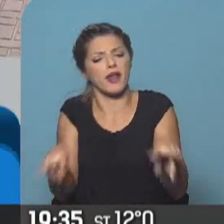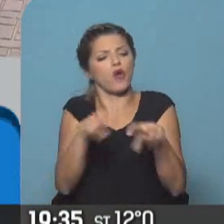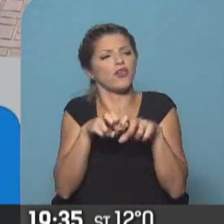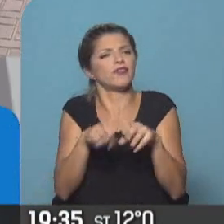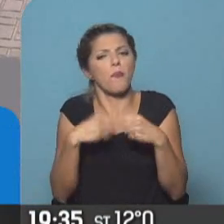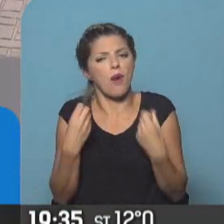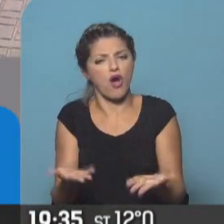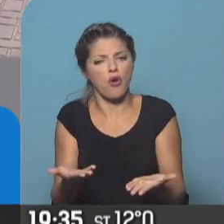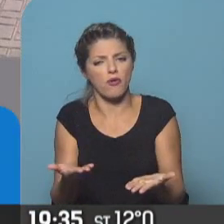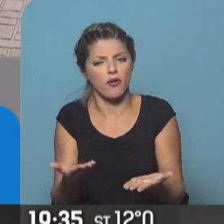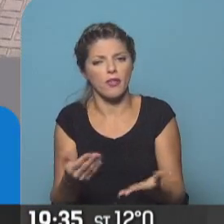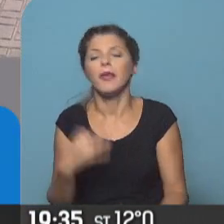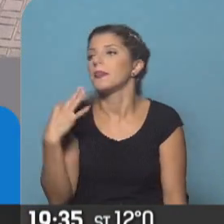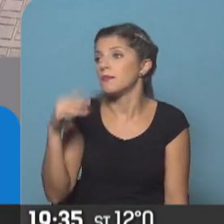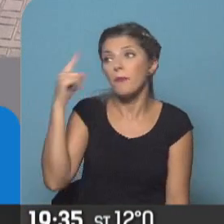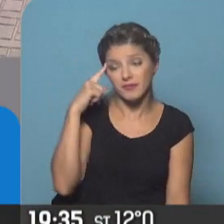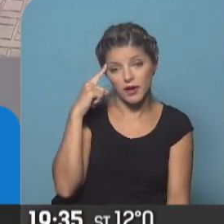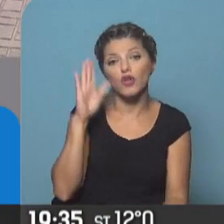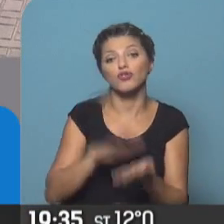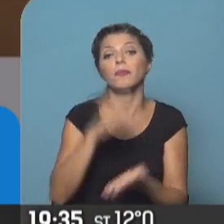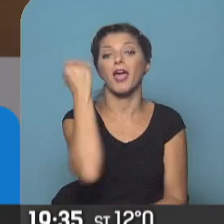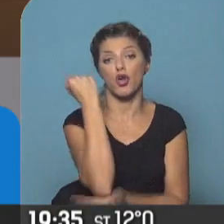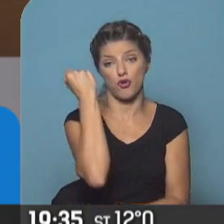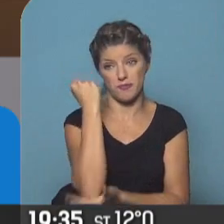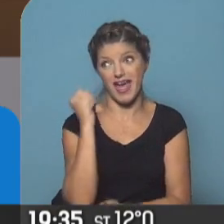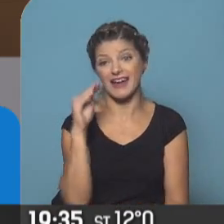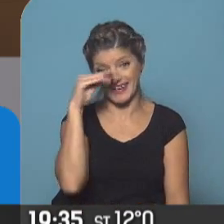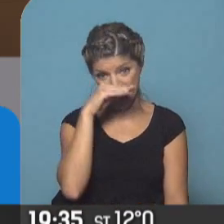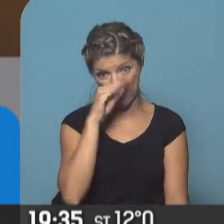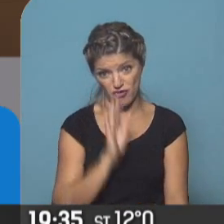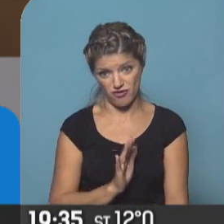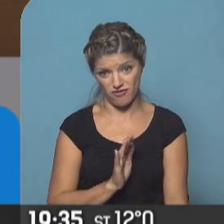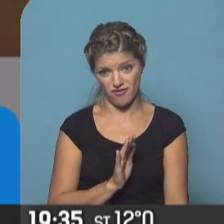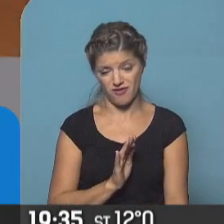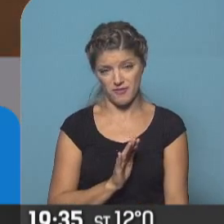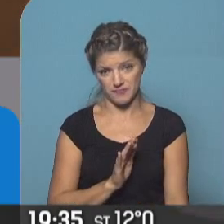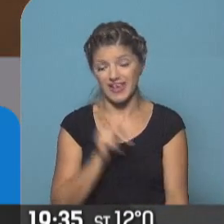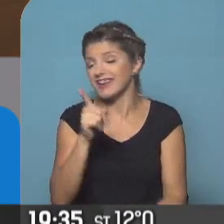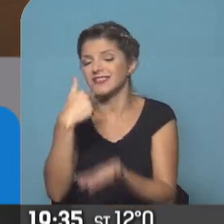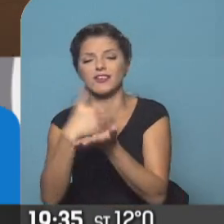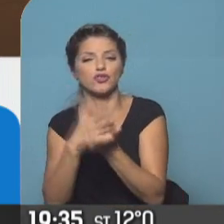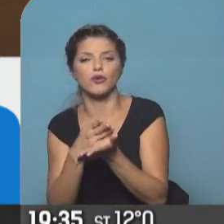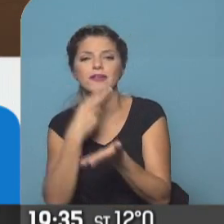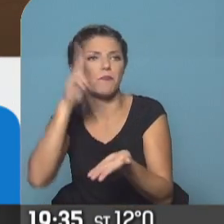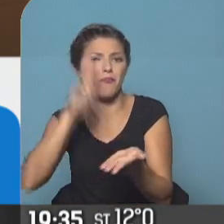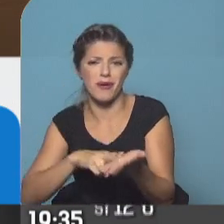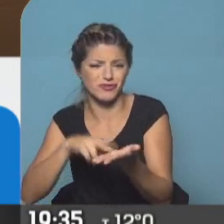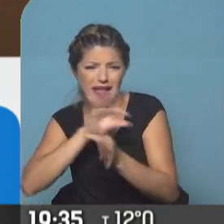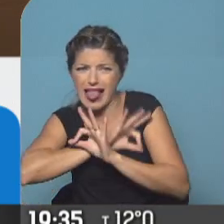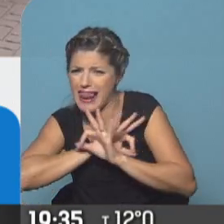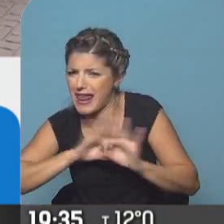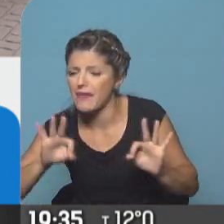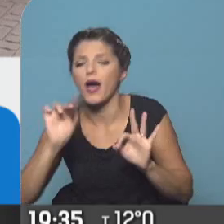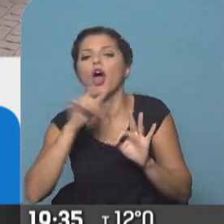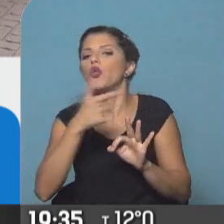que avanzar es sobre la economía en negro. Esa es la parte más desregulada, ahí no se pagan impuestos, ahí no se atiende ninguna